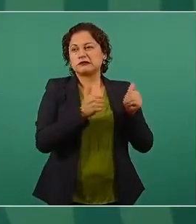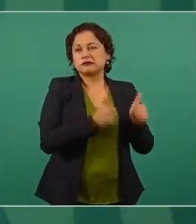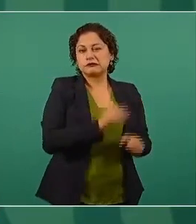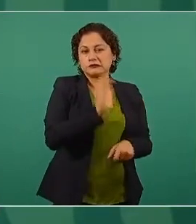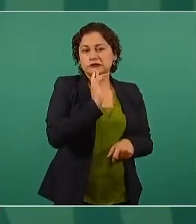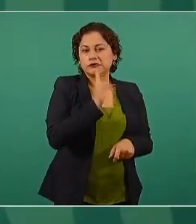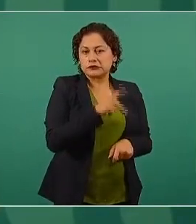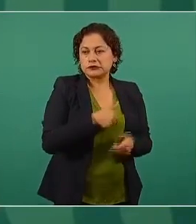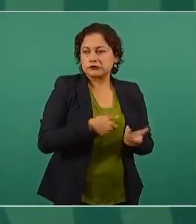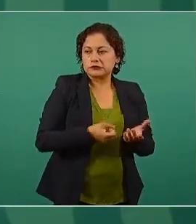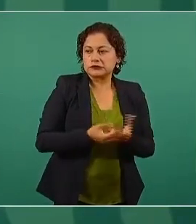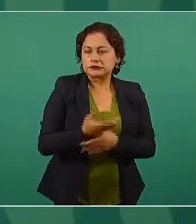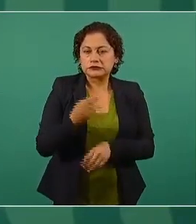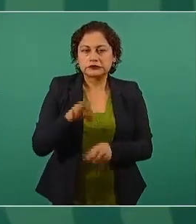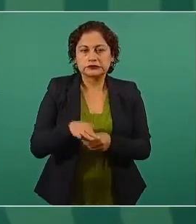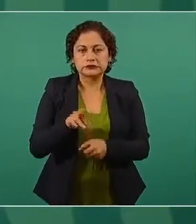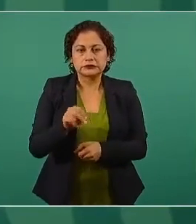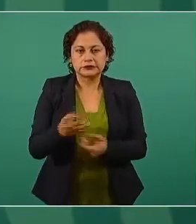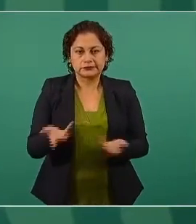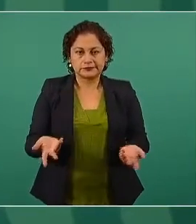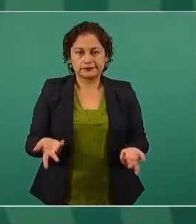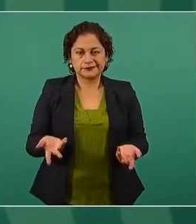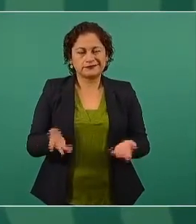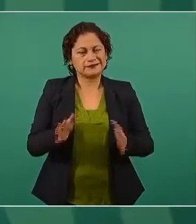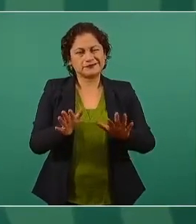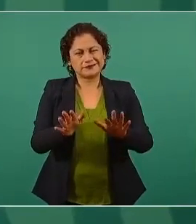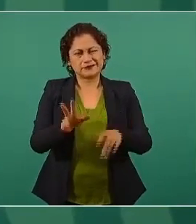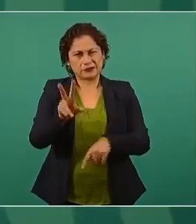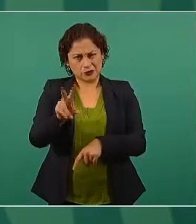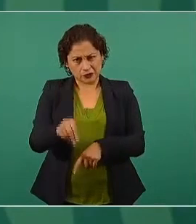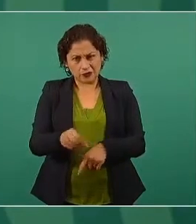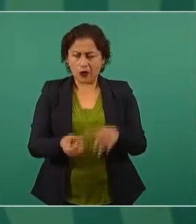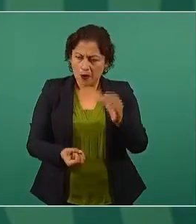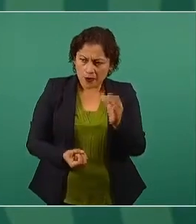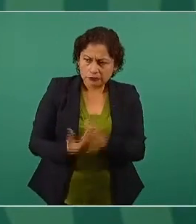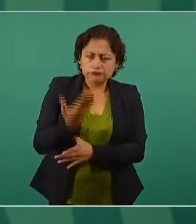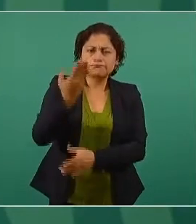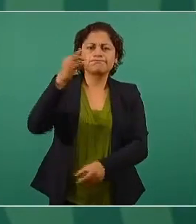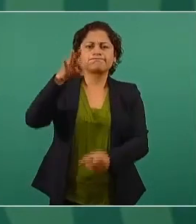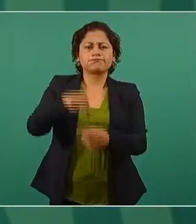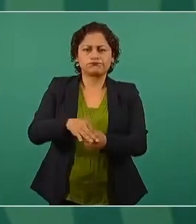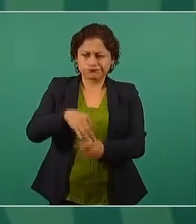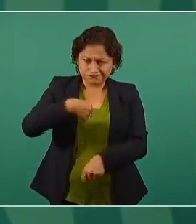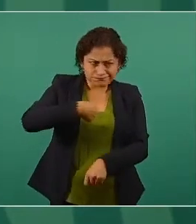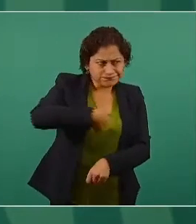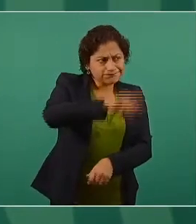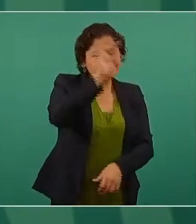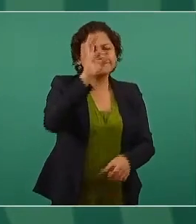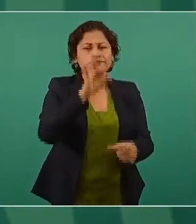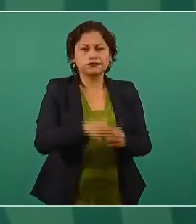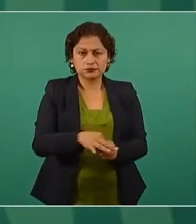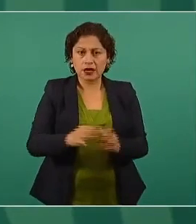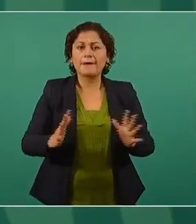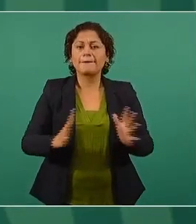a votar. Hay que salir a votar, hay que participar.